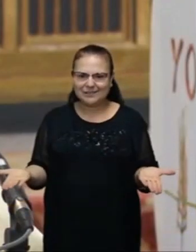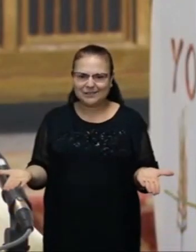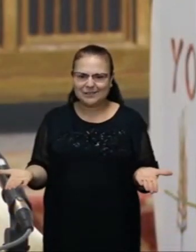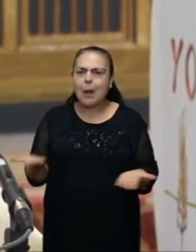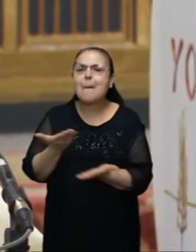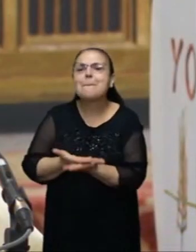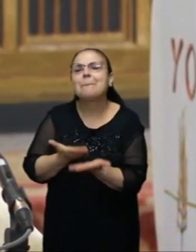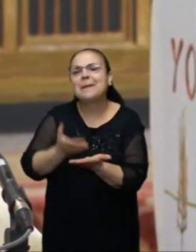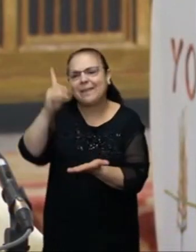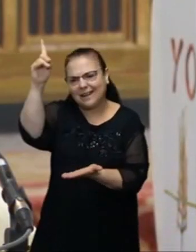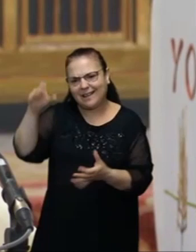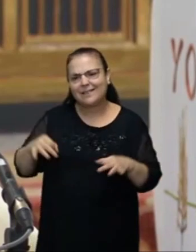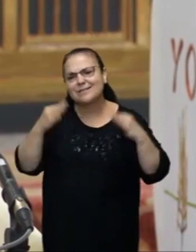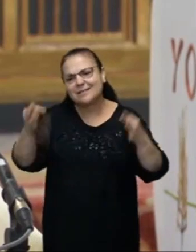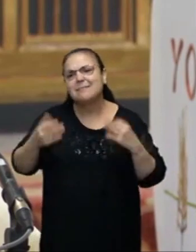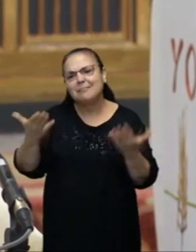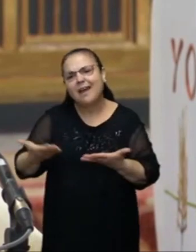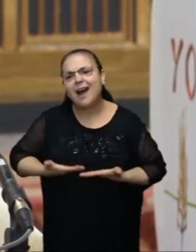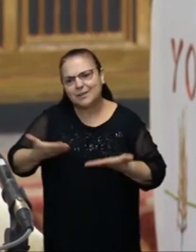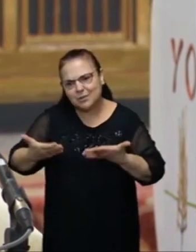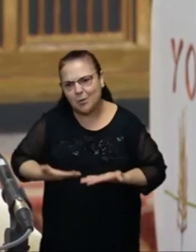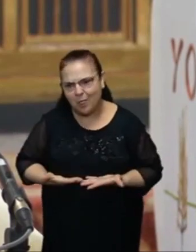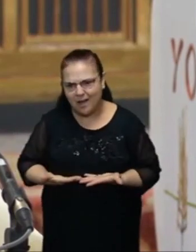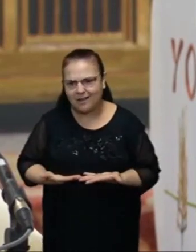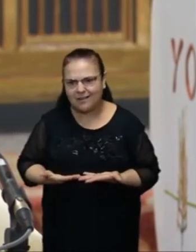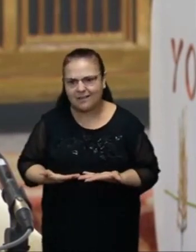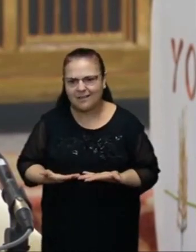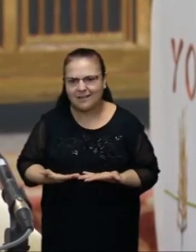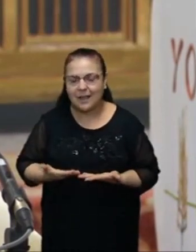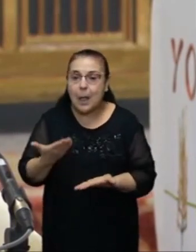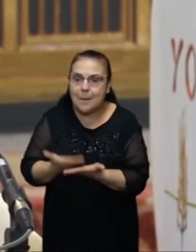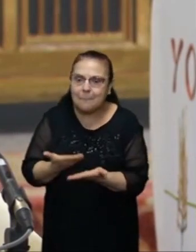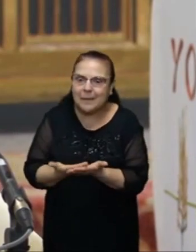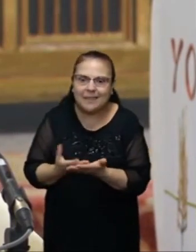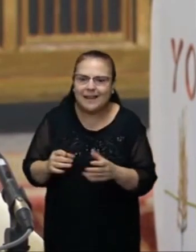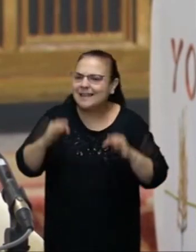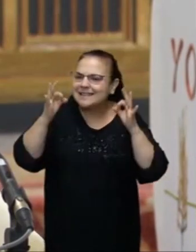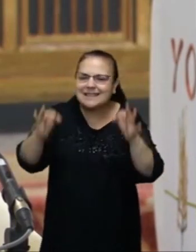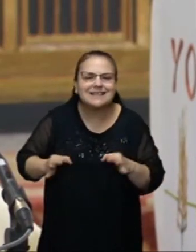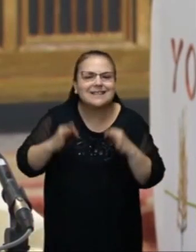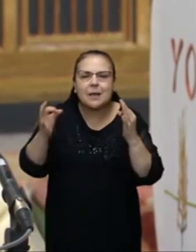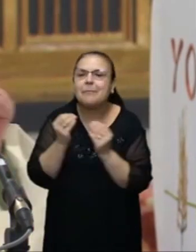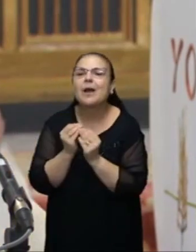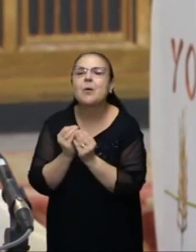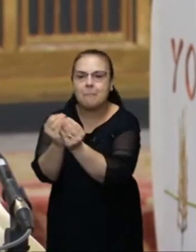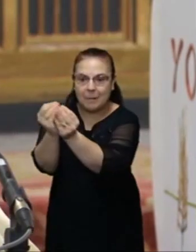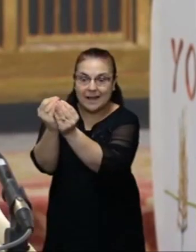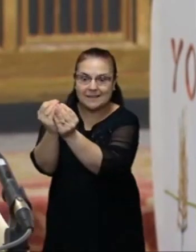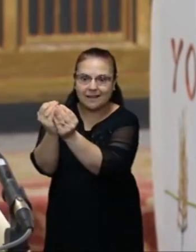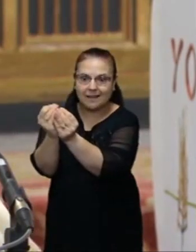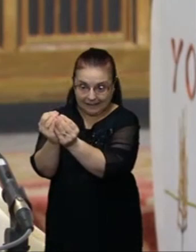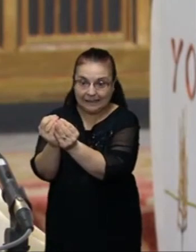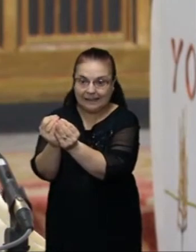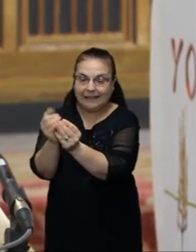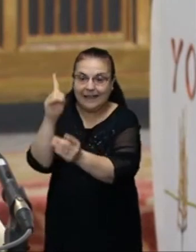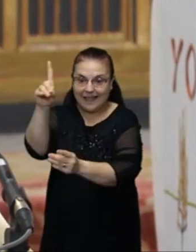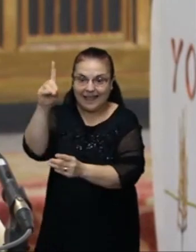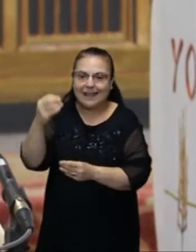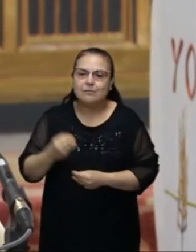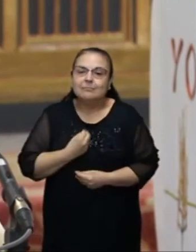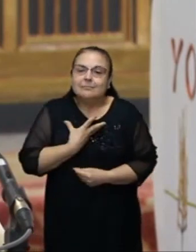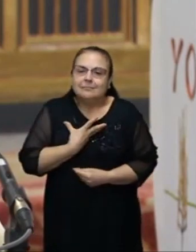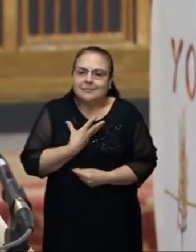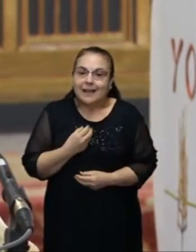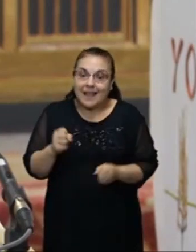Pídele a Dios siempre esa ayuda. Pídele a Dios que siempre te acompañe. Déjate inspirar por Él como Santa